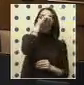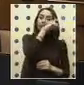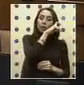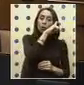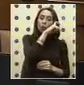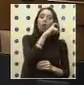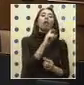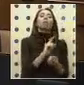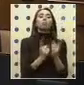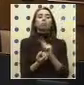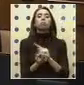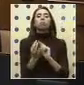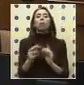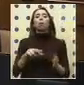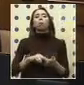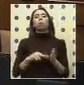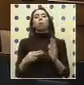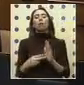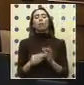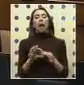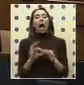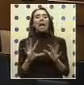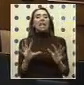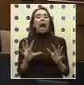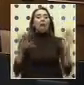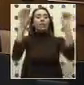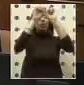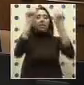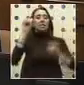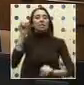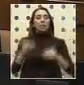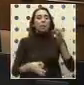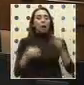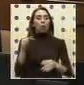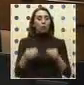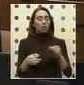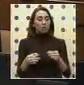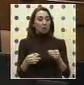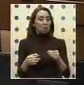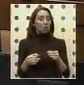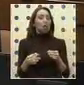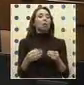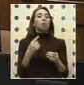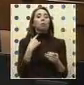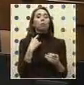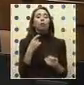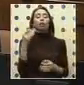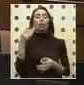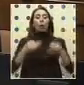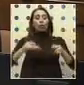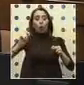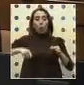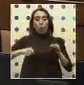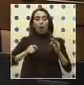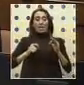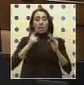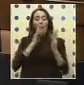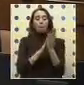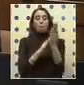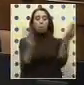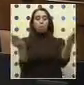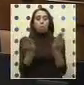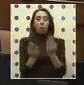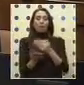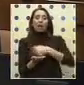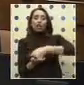constituye un problema crítico de nuestro sistema judicial, pues las exclusiones por impertinencia que generan